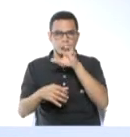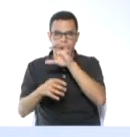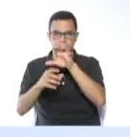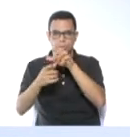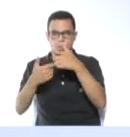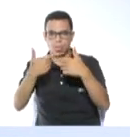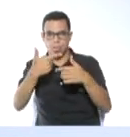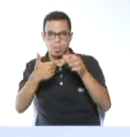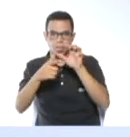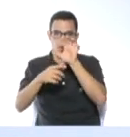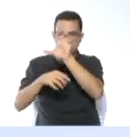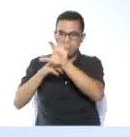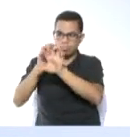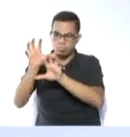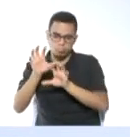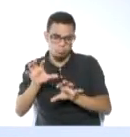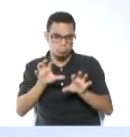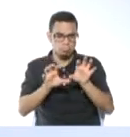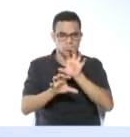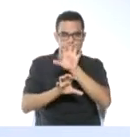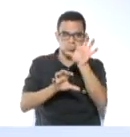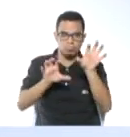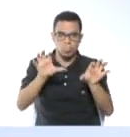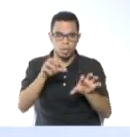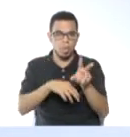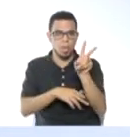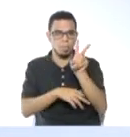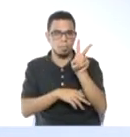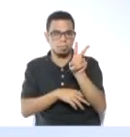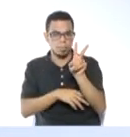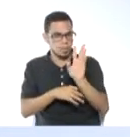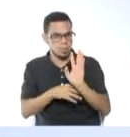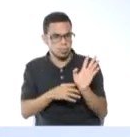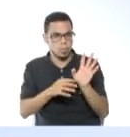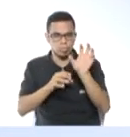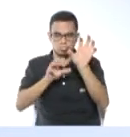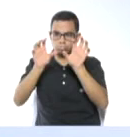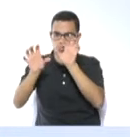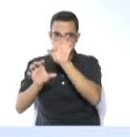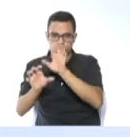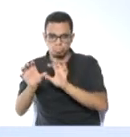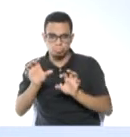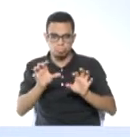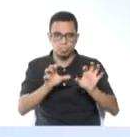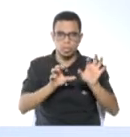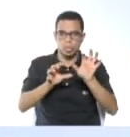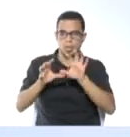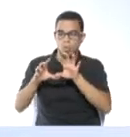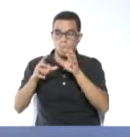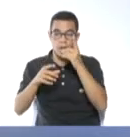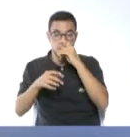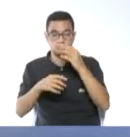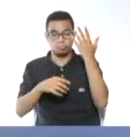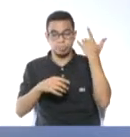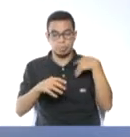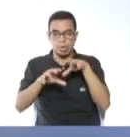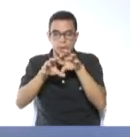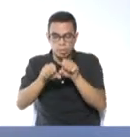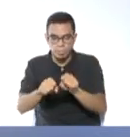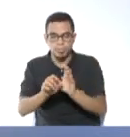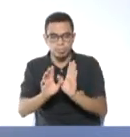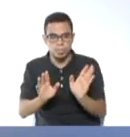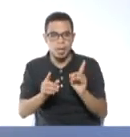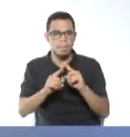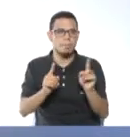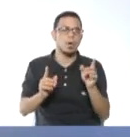estados, hay una división territorial, si se puede llamar de esa manera. pero para los pueblos ancestrales no, para